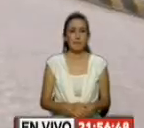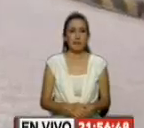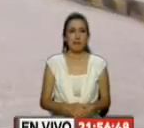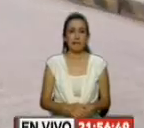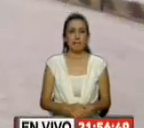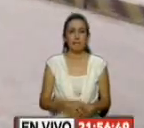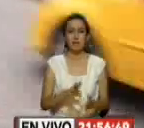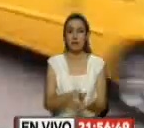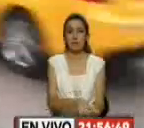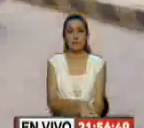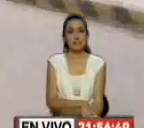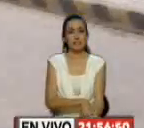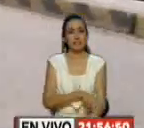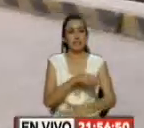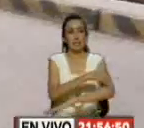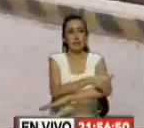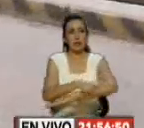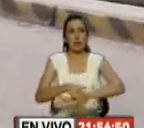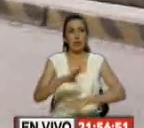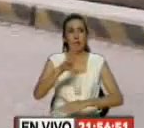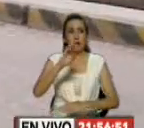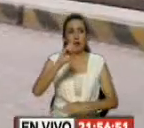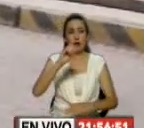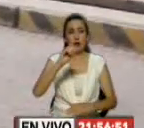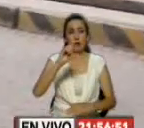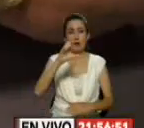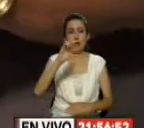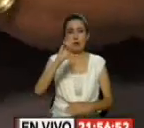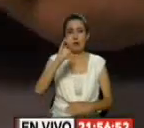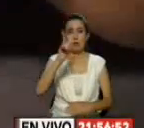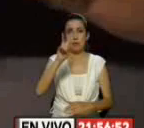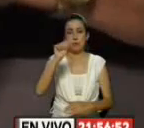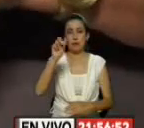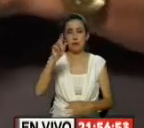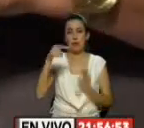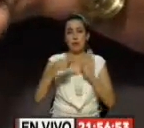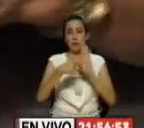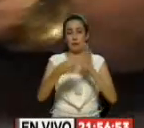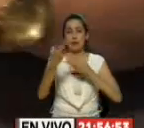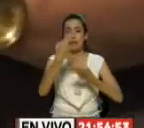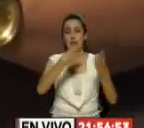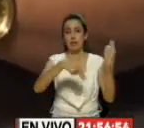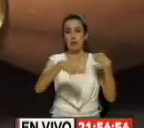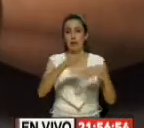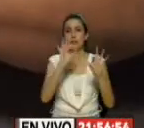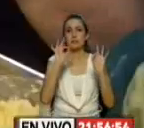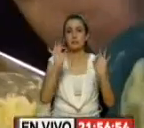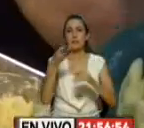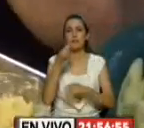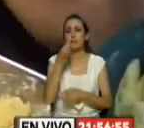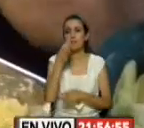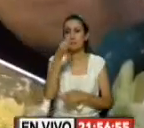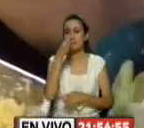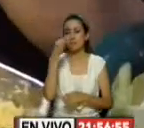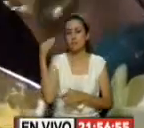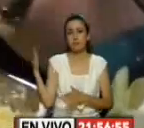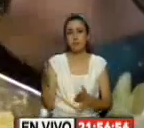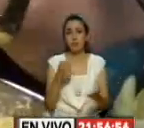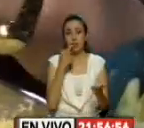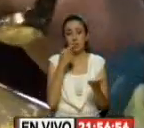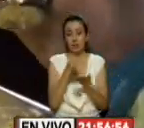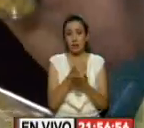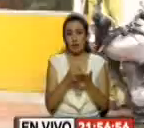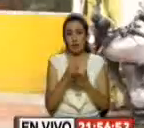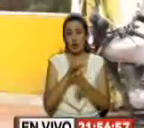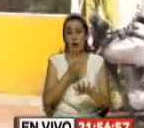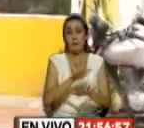En la tradicional calle Bolívar de la ciudad de Machala existen locales comerciales que muestran la diversidad culinaria de la provincia de El Oro.